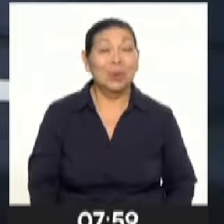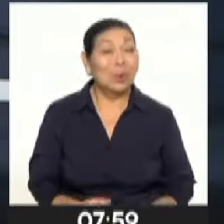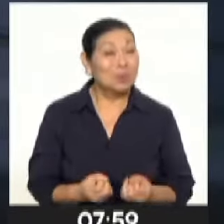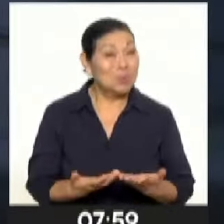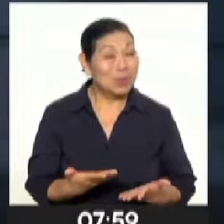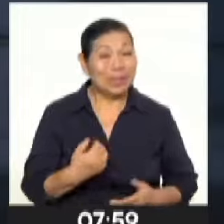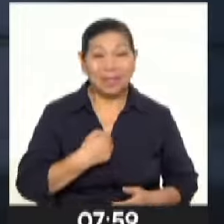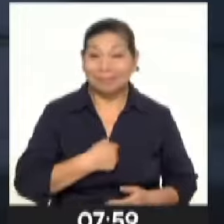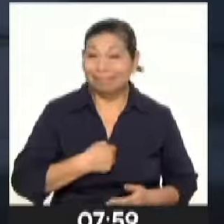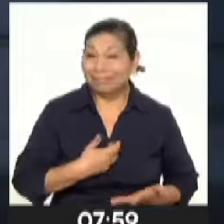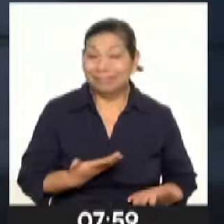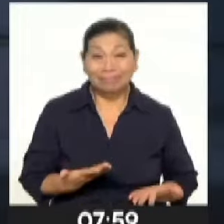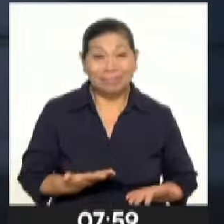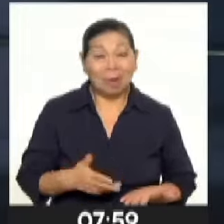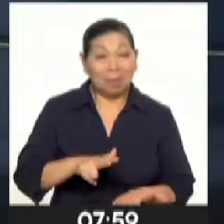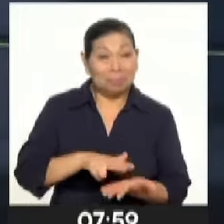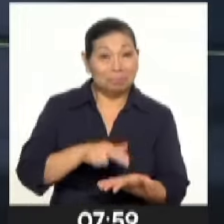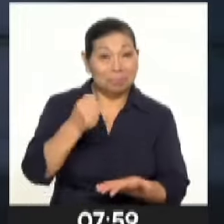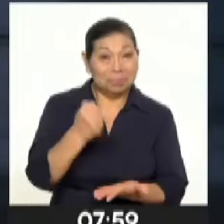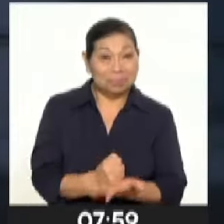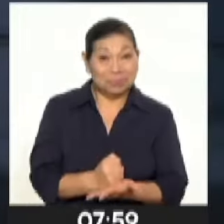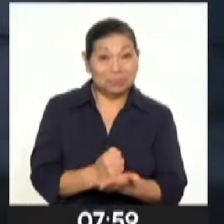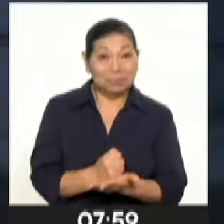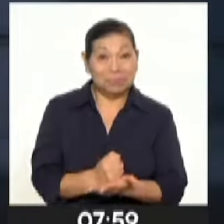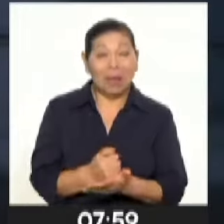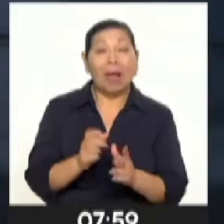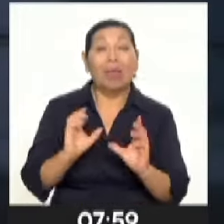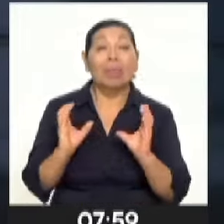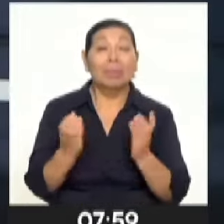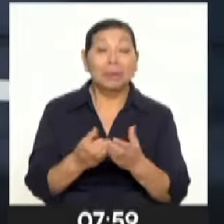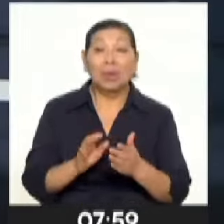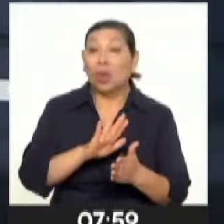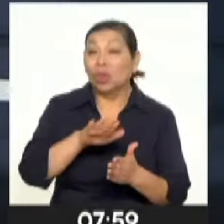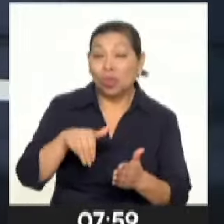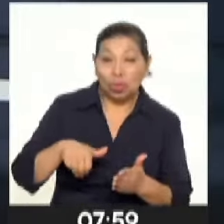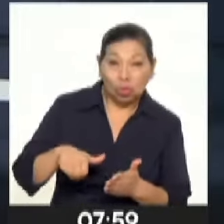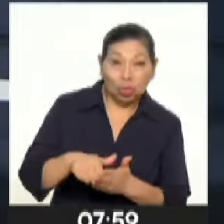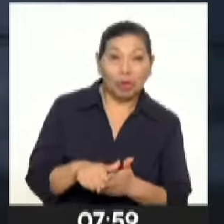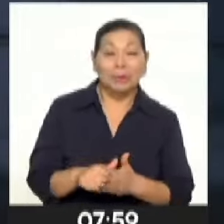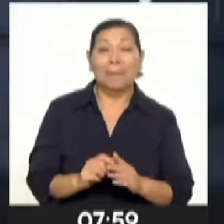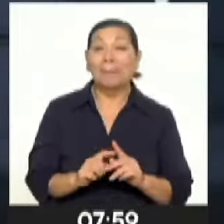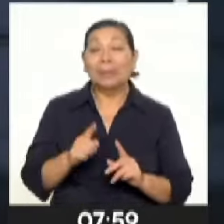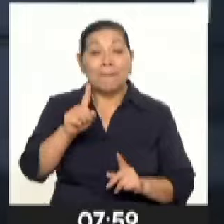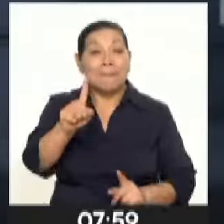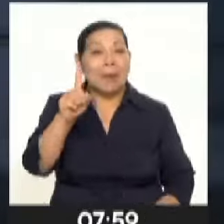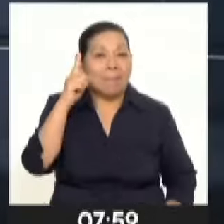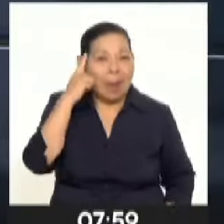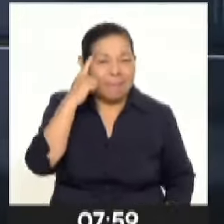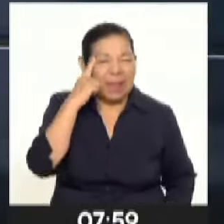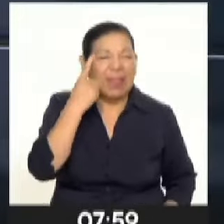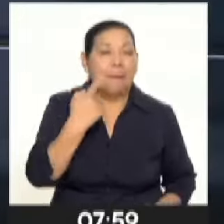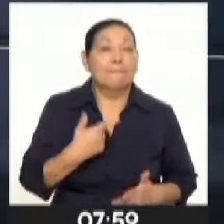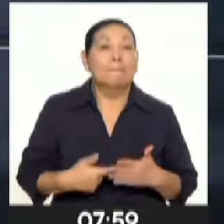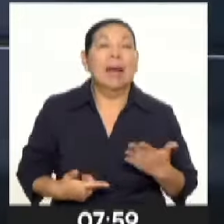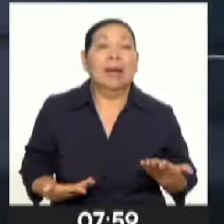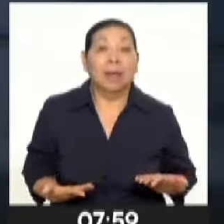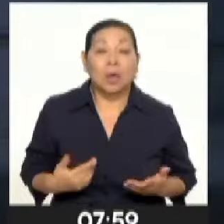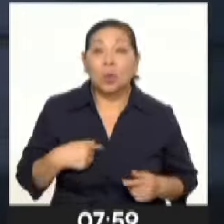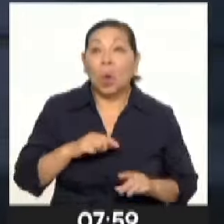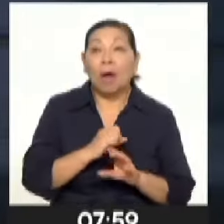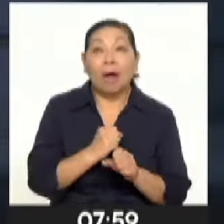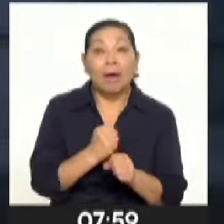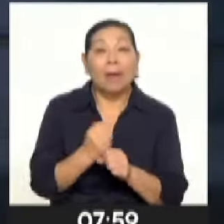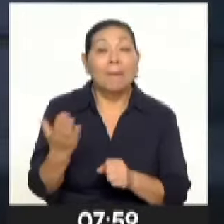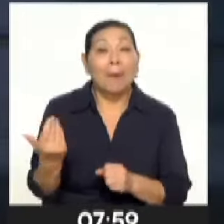probable, lamentablemente, es que el Congreso apruebe un retiro. Si es que aprueba algún retiro, va a ser generalizado. Uh-huh. Entonces ahí lo primero es que pensar, ¿para qué es ese dinero? Ese dinero es para mi